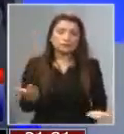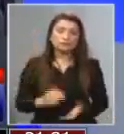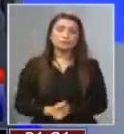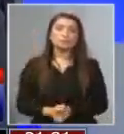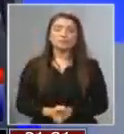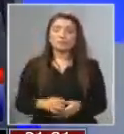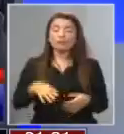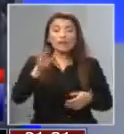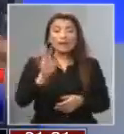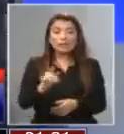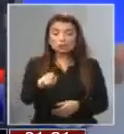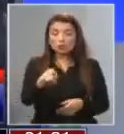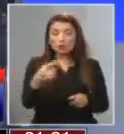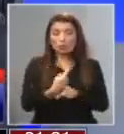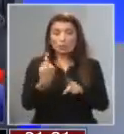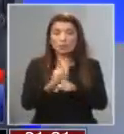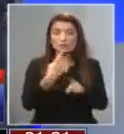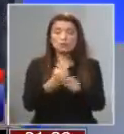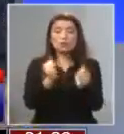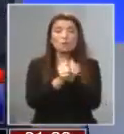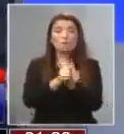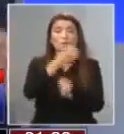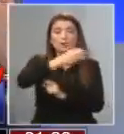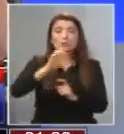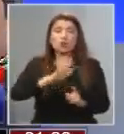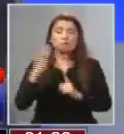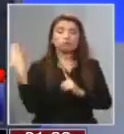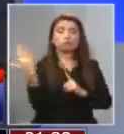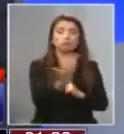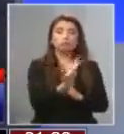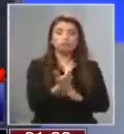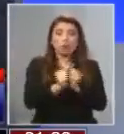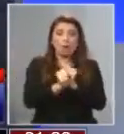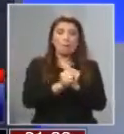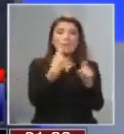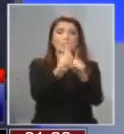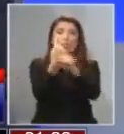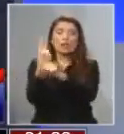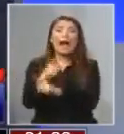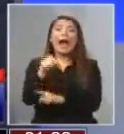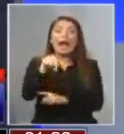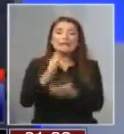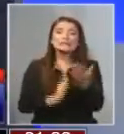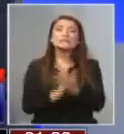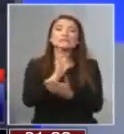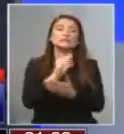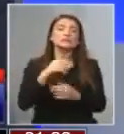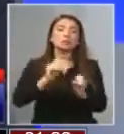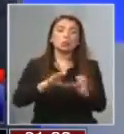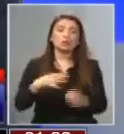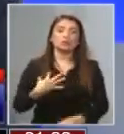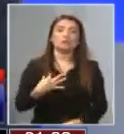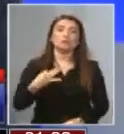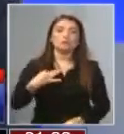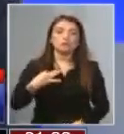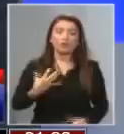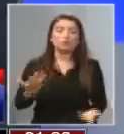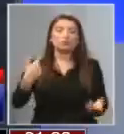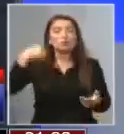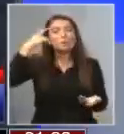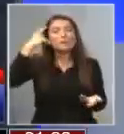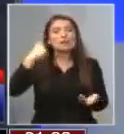entonces eso, esa conversación con la gente que está alrededor de uno, ahí es donde ocurre la educación cívica. Entonces yo pensaría, más que en